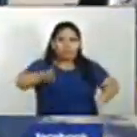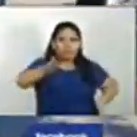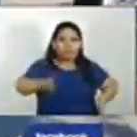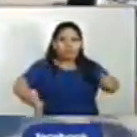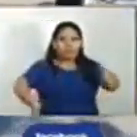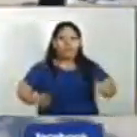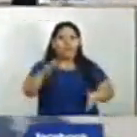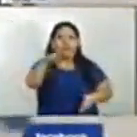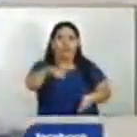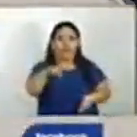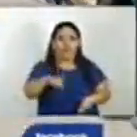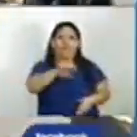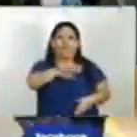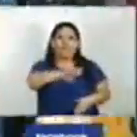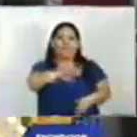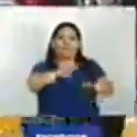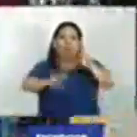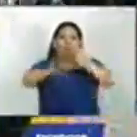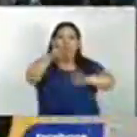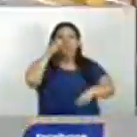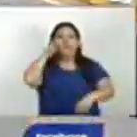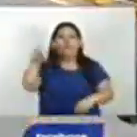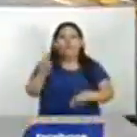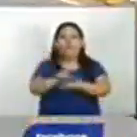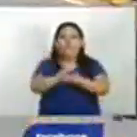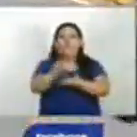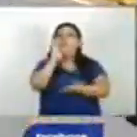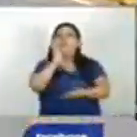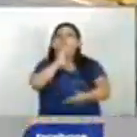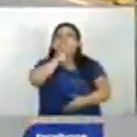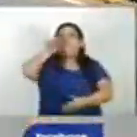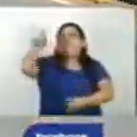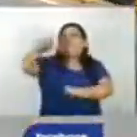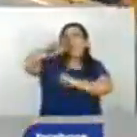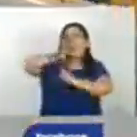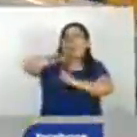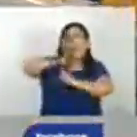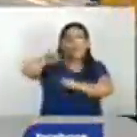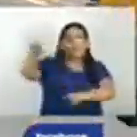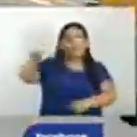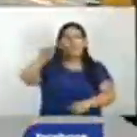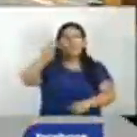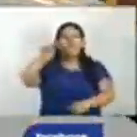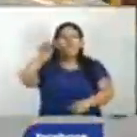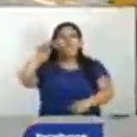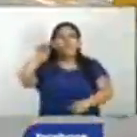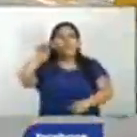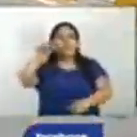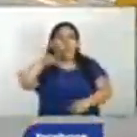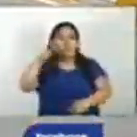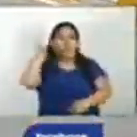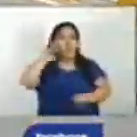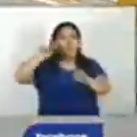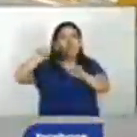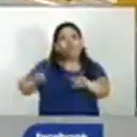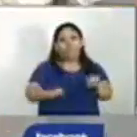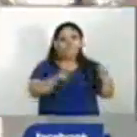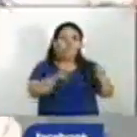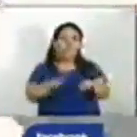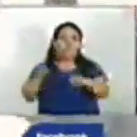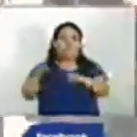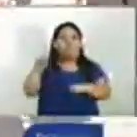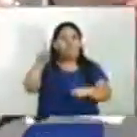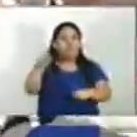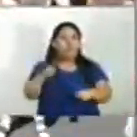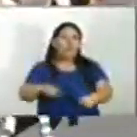de septiembre, como es el caso del Instituto Nacional de San Bartolo, con sus cachiporristas al ritmo de sus músicos deleitaron al público.